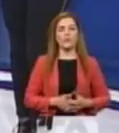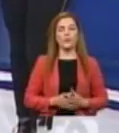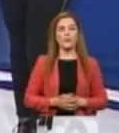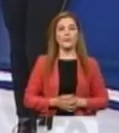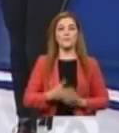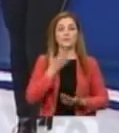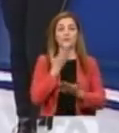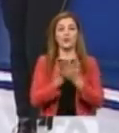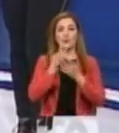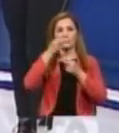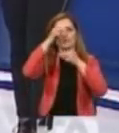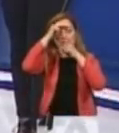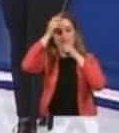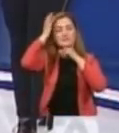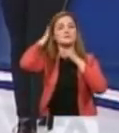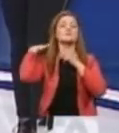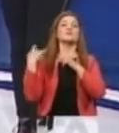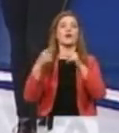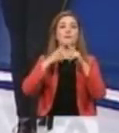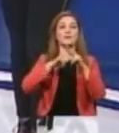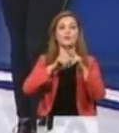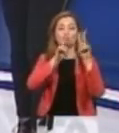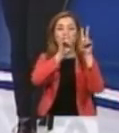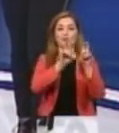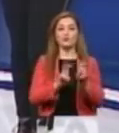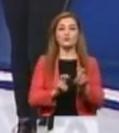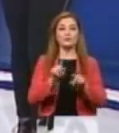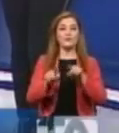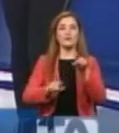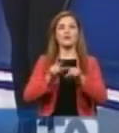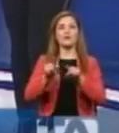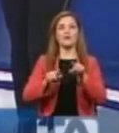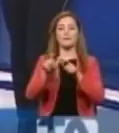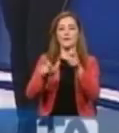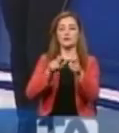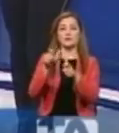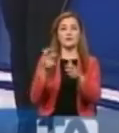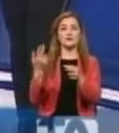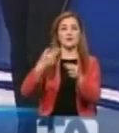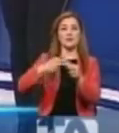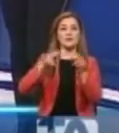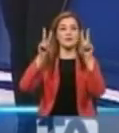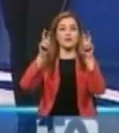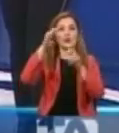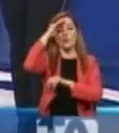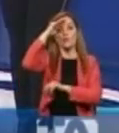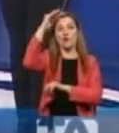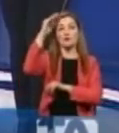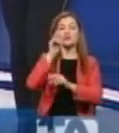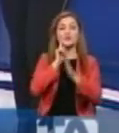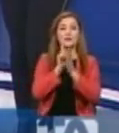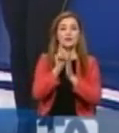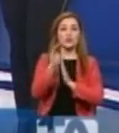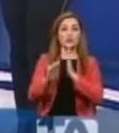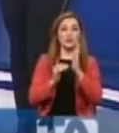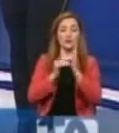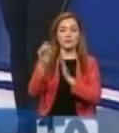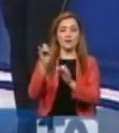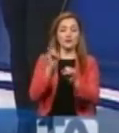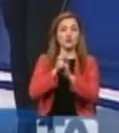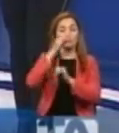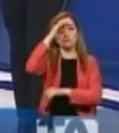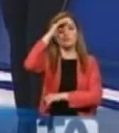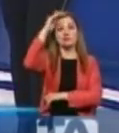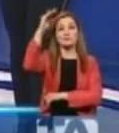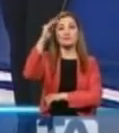Gracias por acompañarnos. Empezamos revisando algunos titulares. Aspirantes a policías ganan la demanda legal emprendida contra la institución